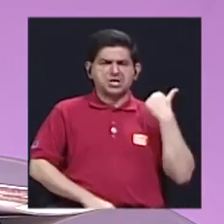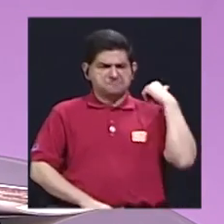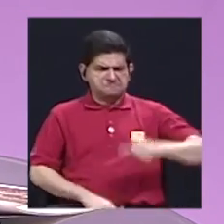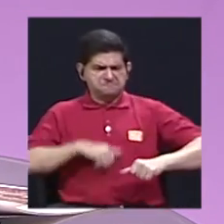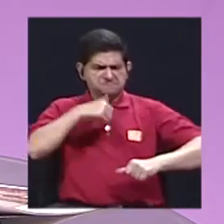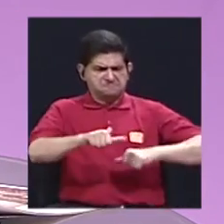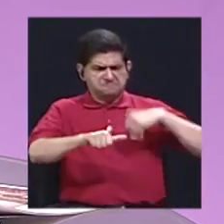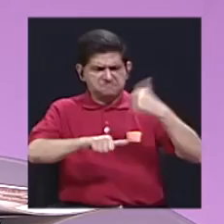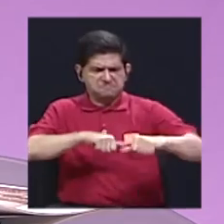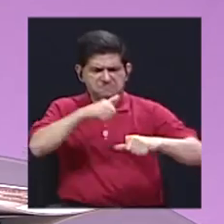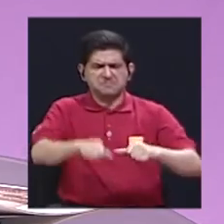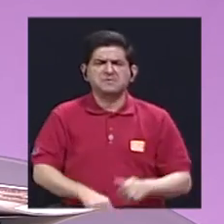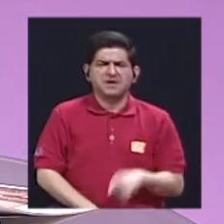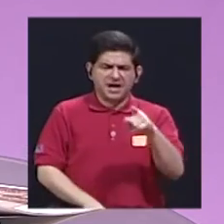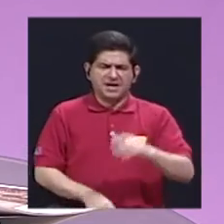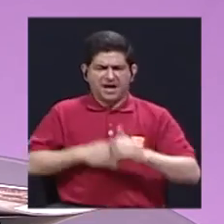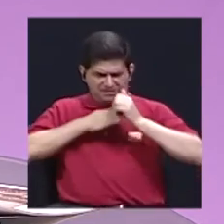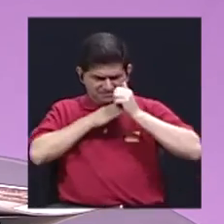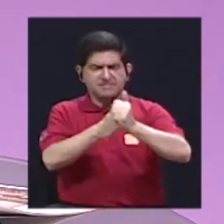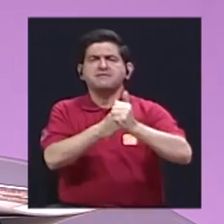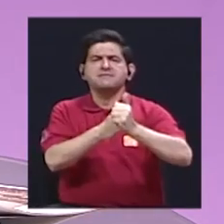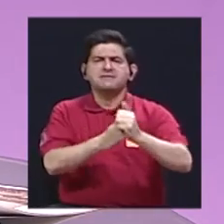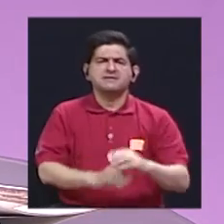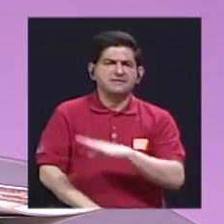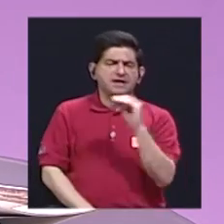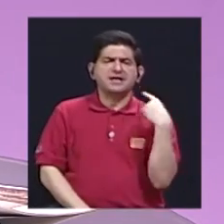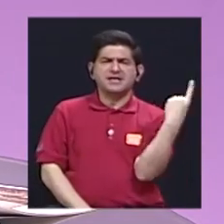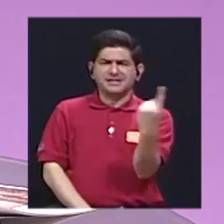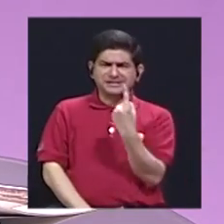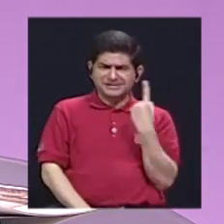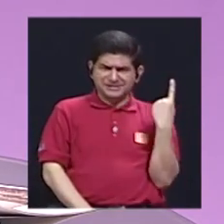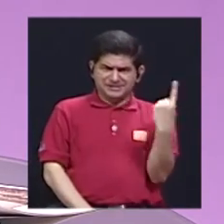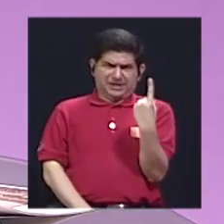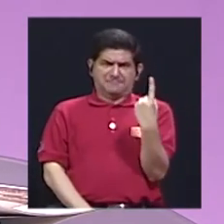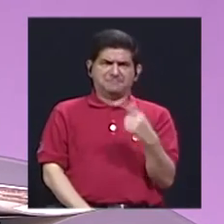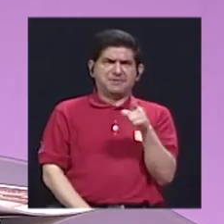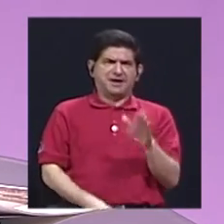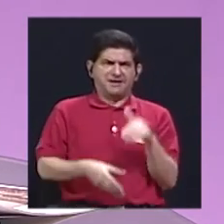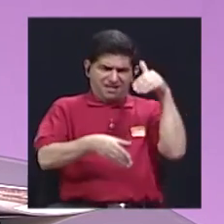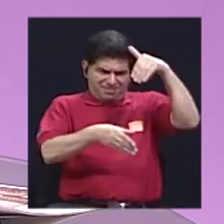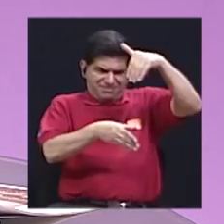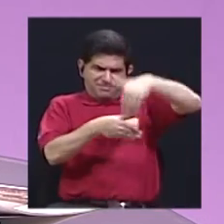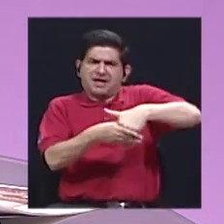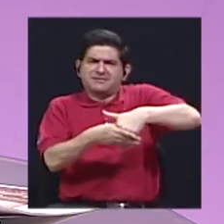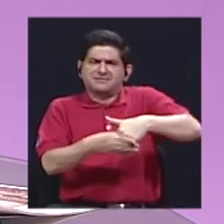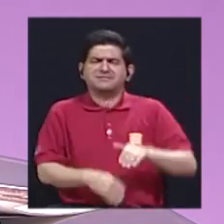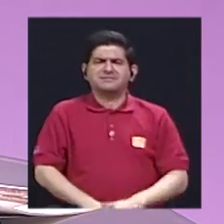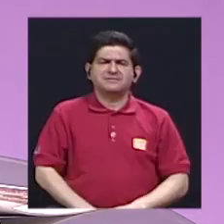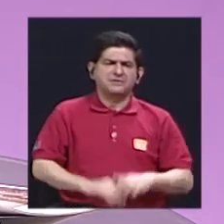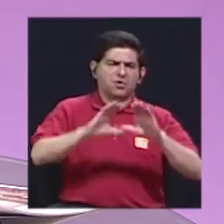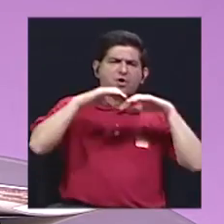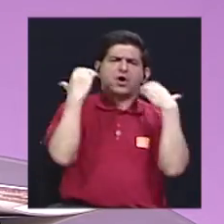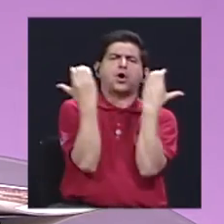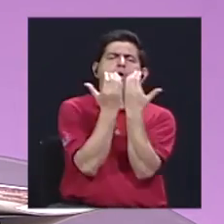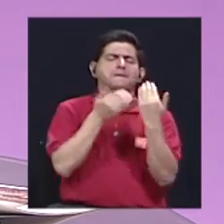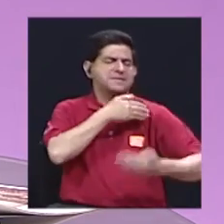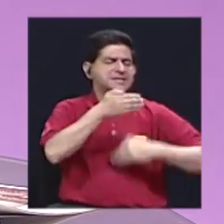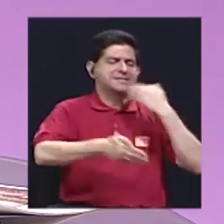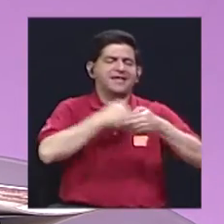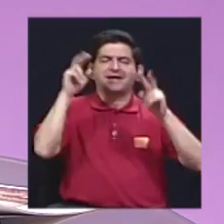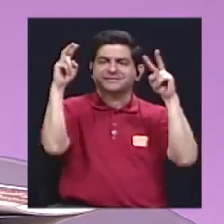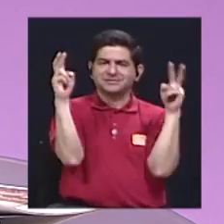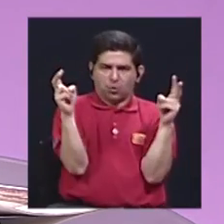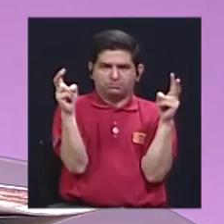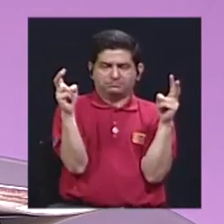lucha la abanderada y la que está siempre metida en él en el comité de gestión que